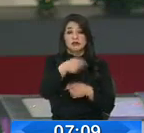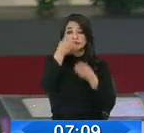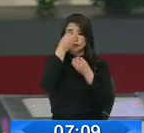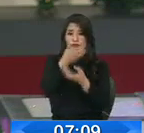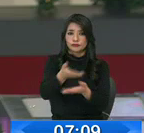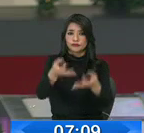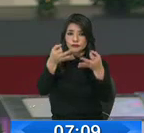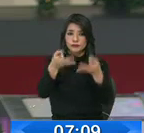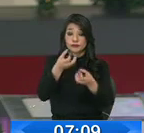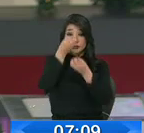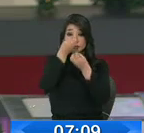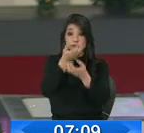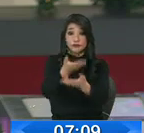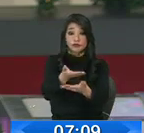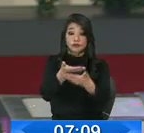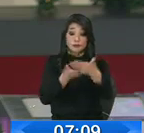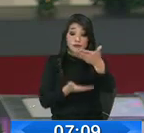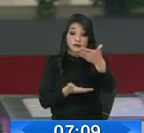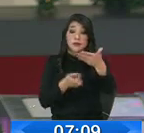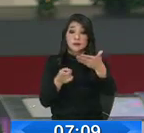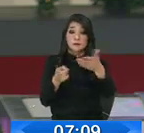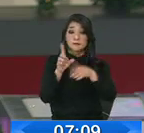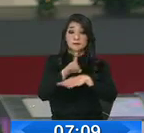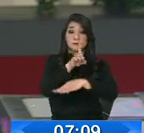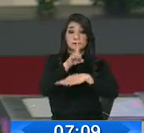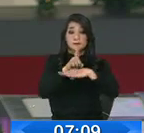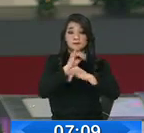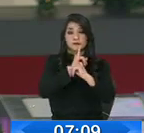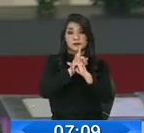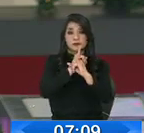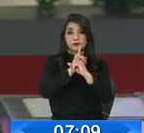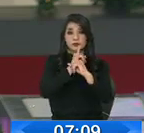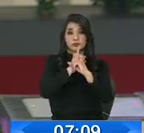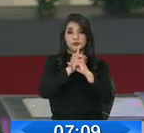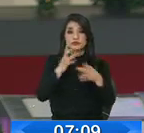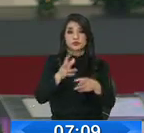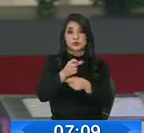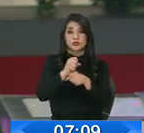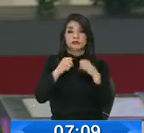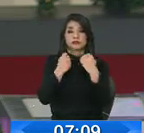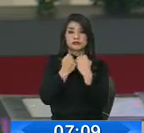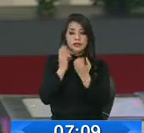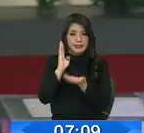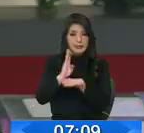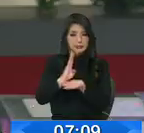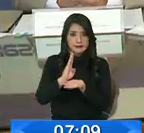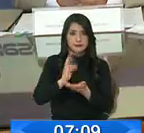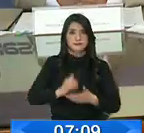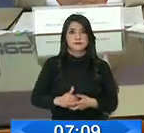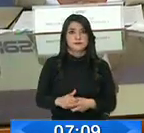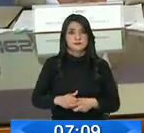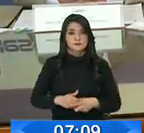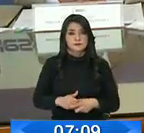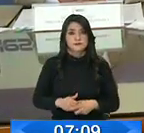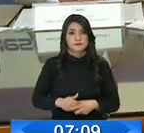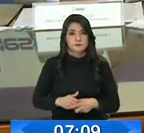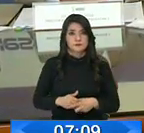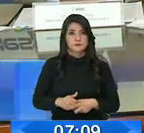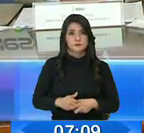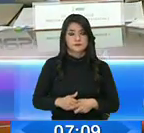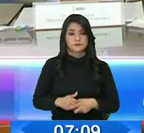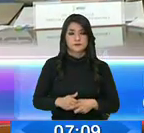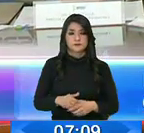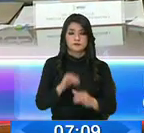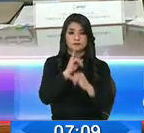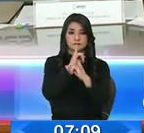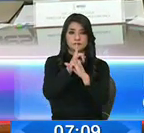el informe actuarial presentado por el directorio del Instituto Ecuatoriano de Seguridad Social. Veamos. El Instituto Ecuatoriano